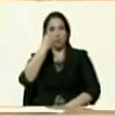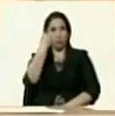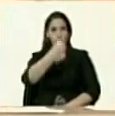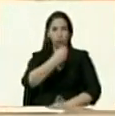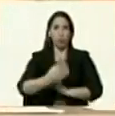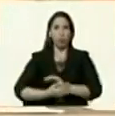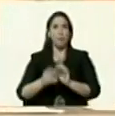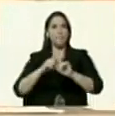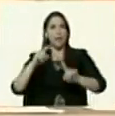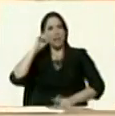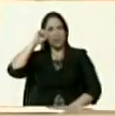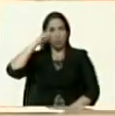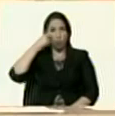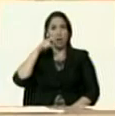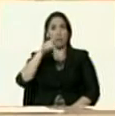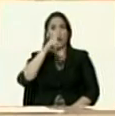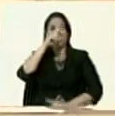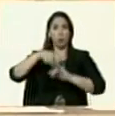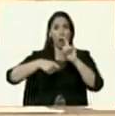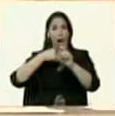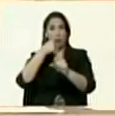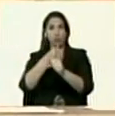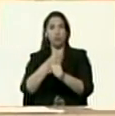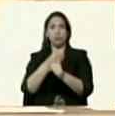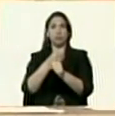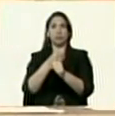Para que recordemos estas épocas